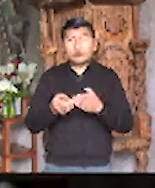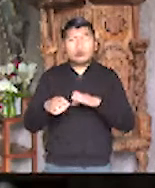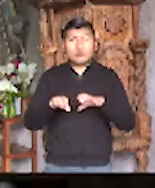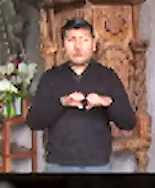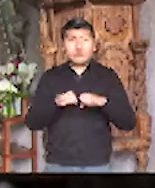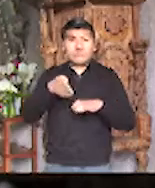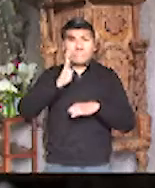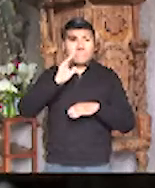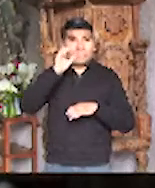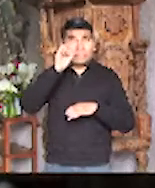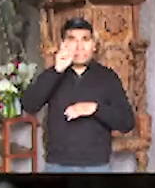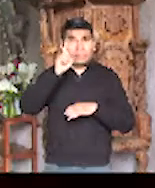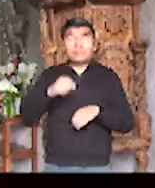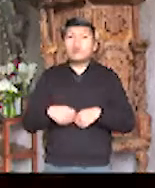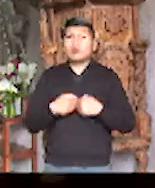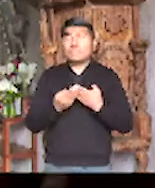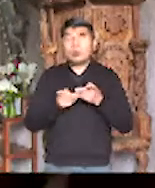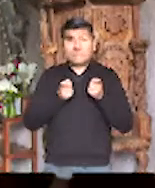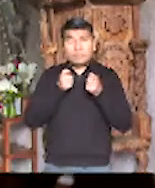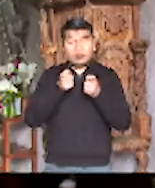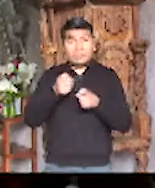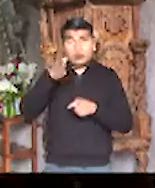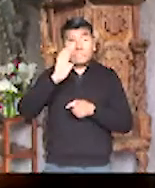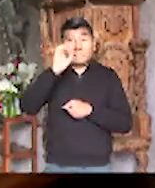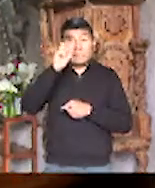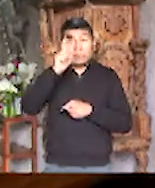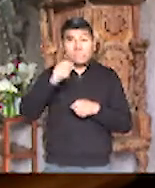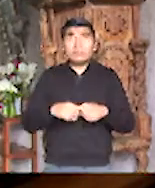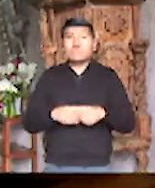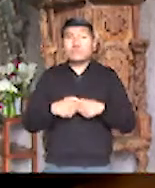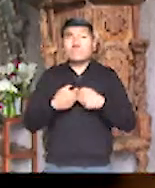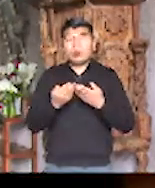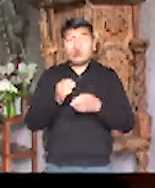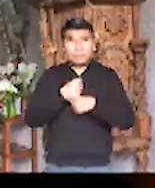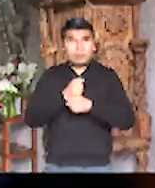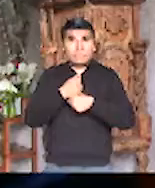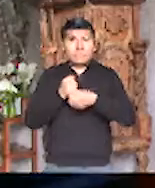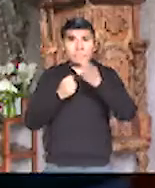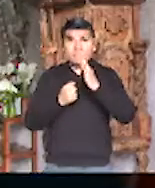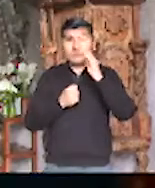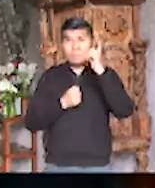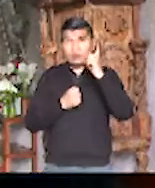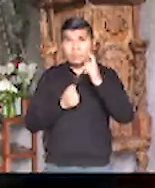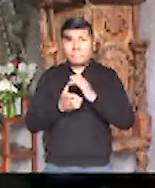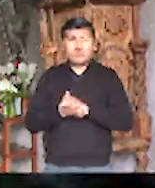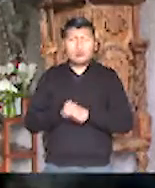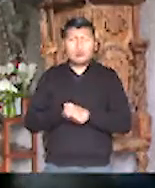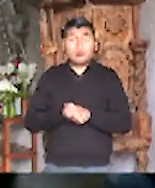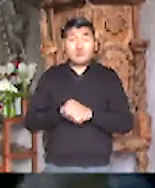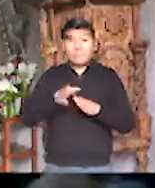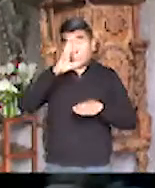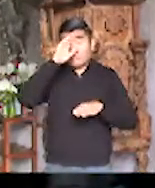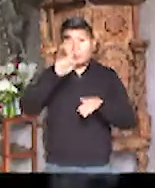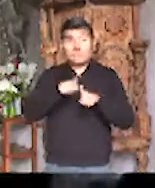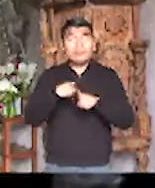de dios como regalo de dios como obra de dios queridos hermanos